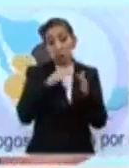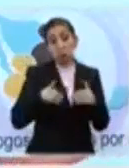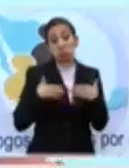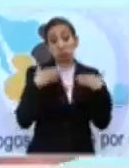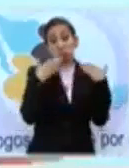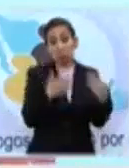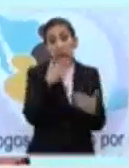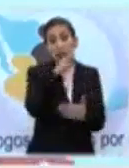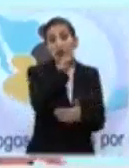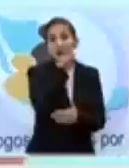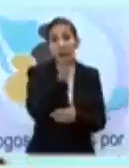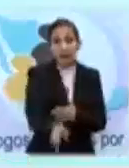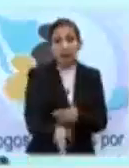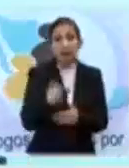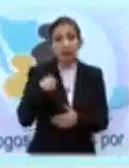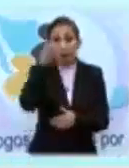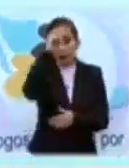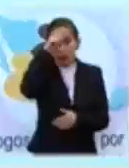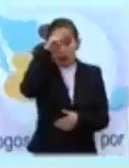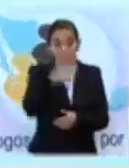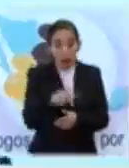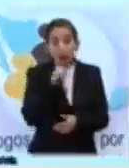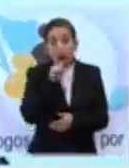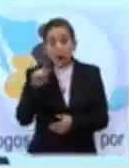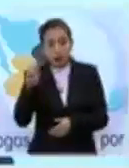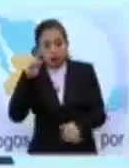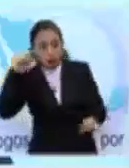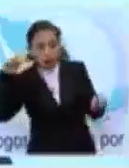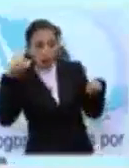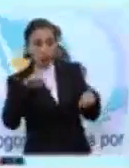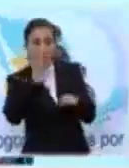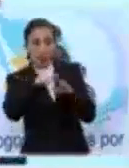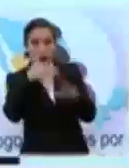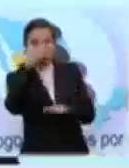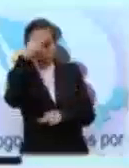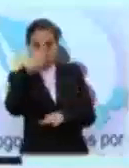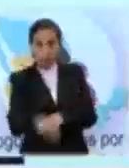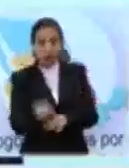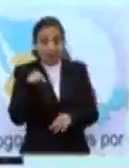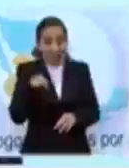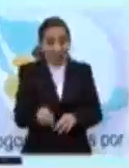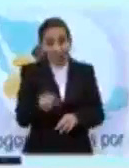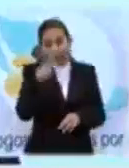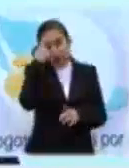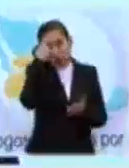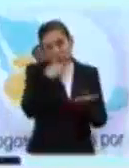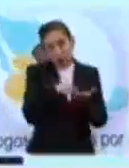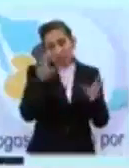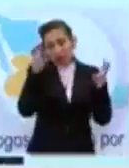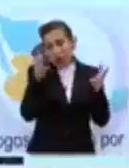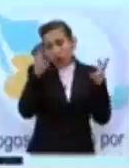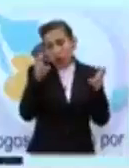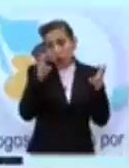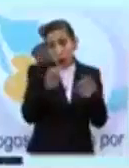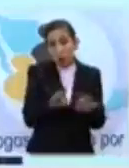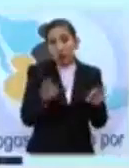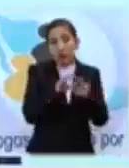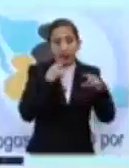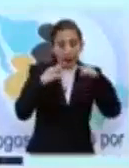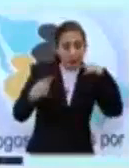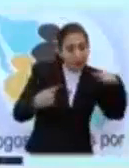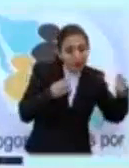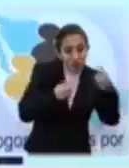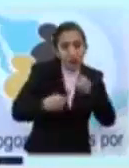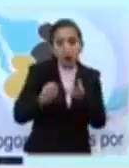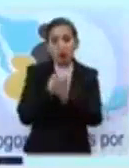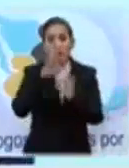no nada más, nuevamente, no es la opinión en México, sino también lo que se observa fuera de México. Aquí me parece que hay un tema nodal para discusión todavía